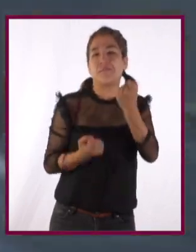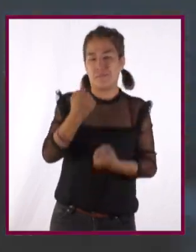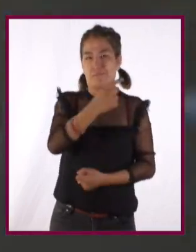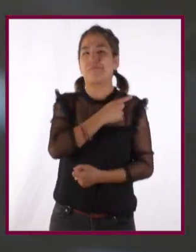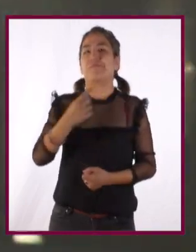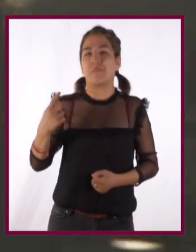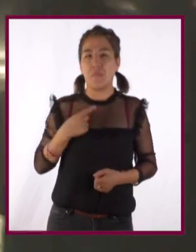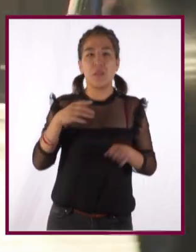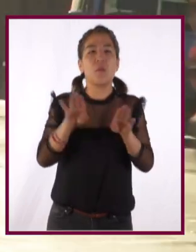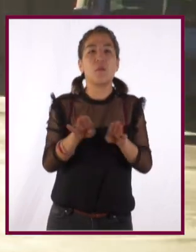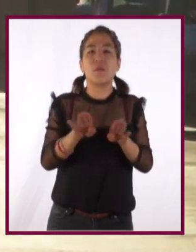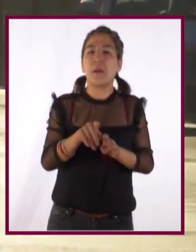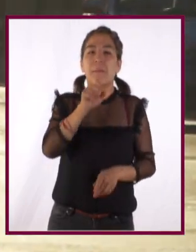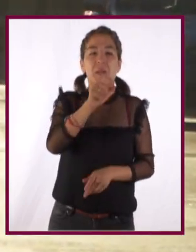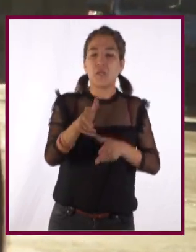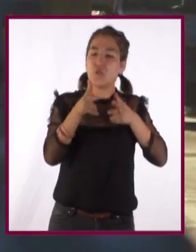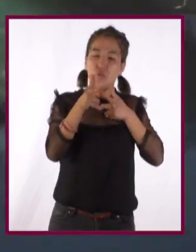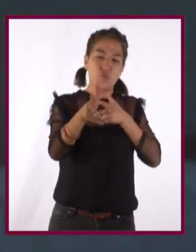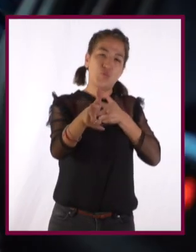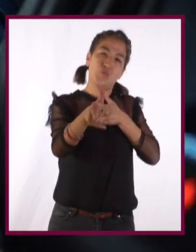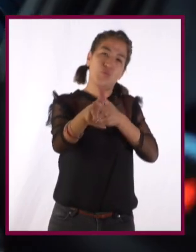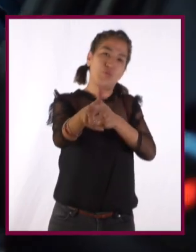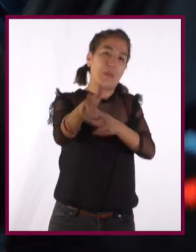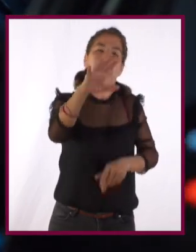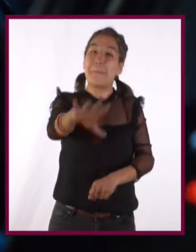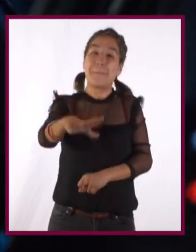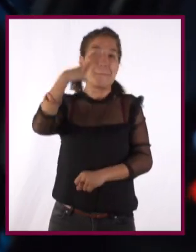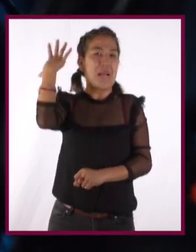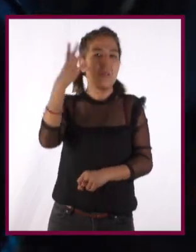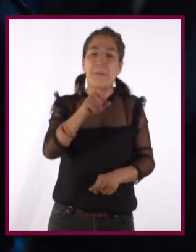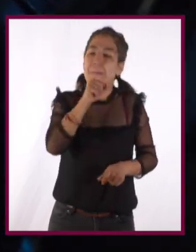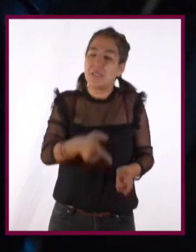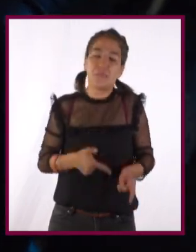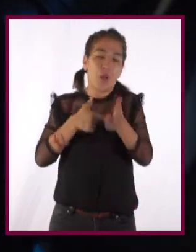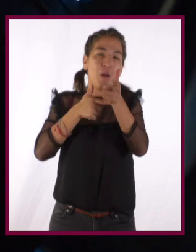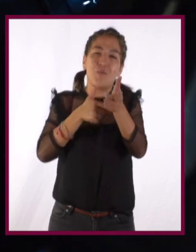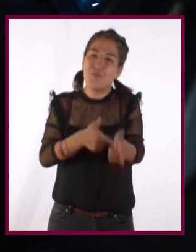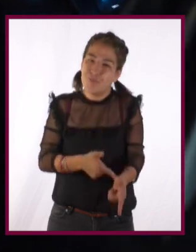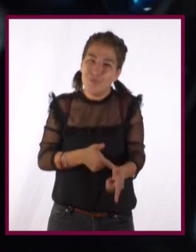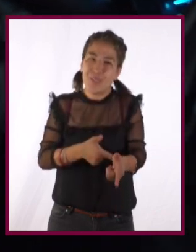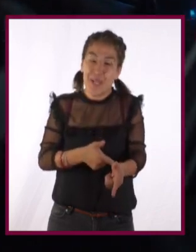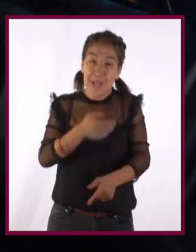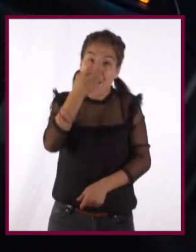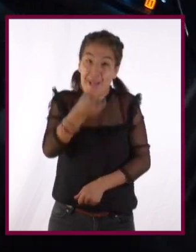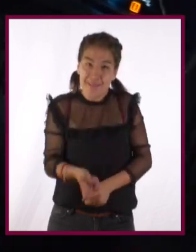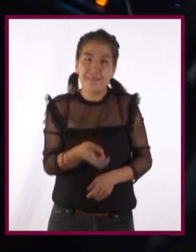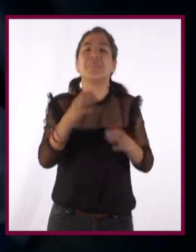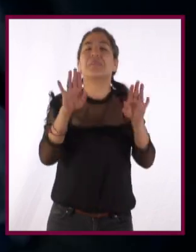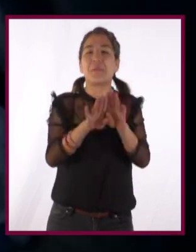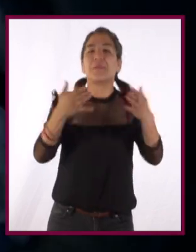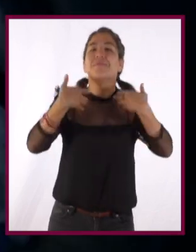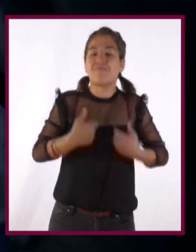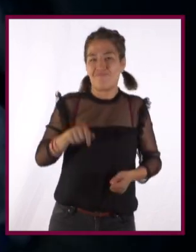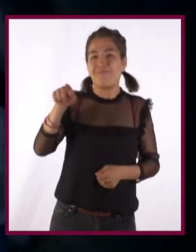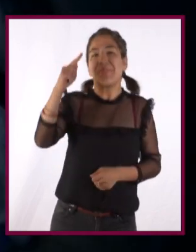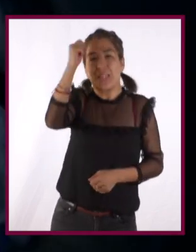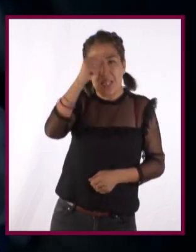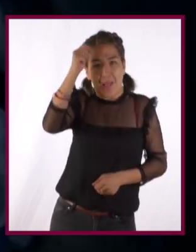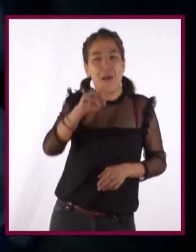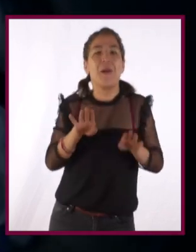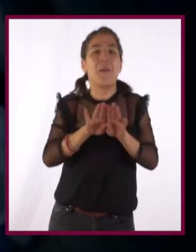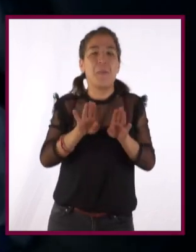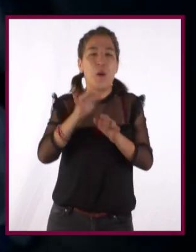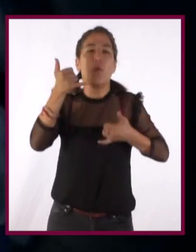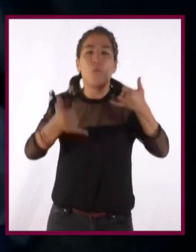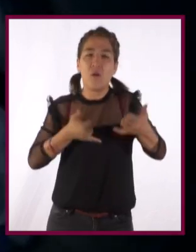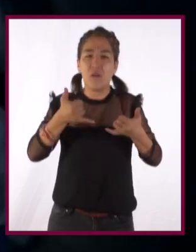como que los autos deben mantenerse sobre un mismo carril a una velocidad constante, bien podría comprenderse desde la